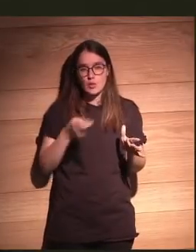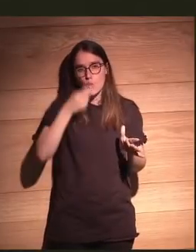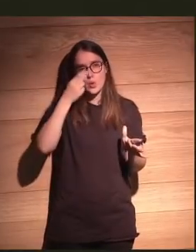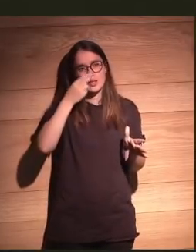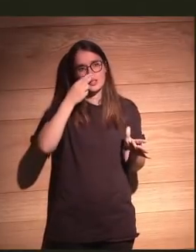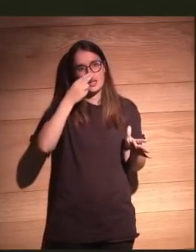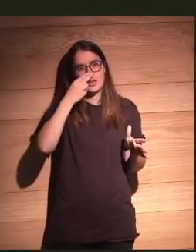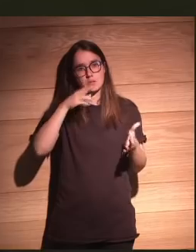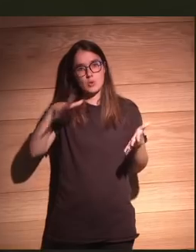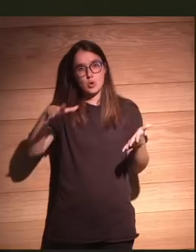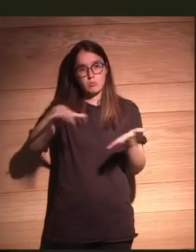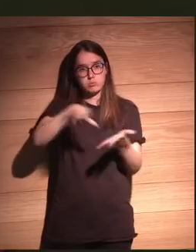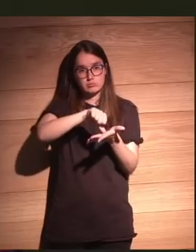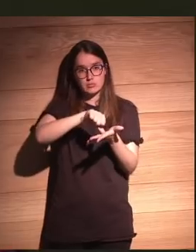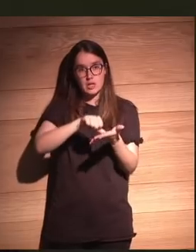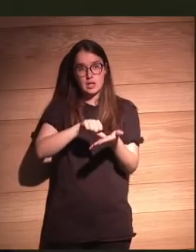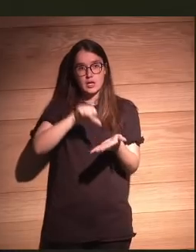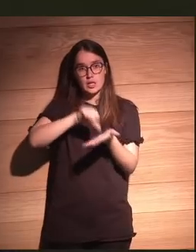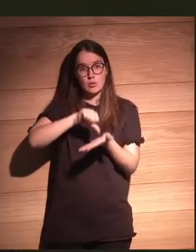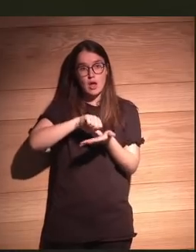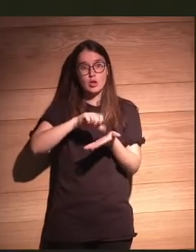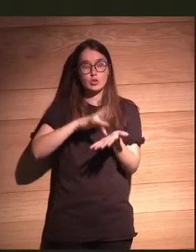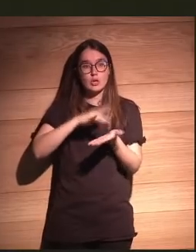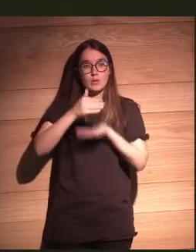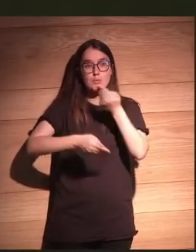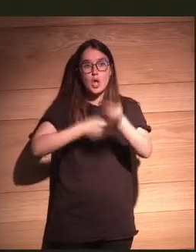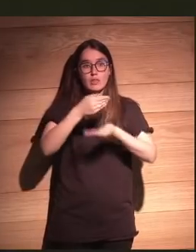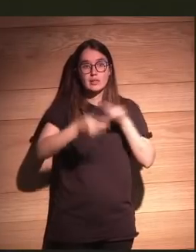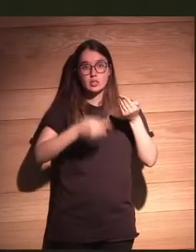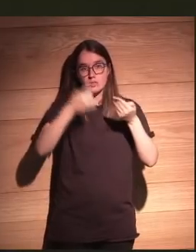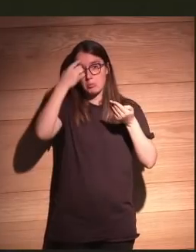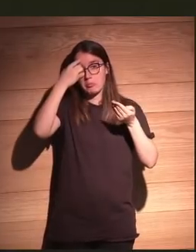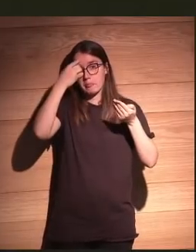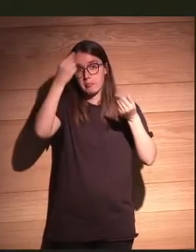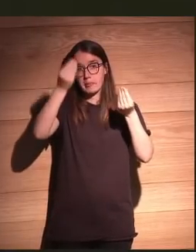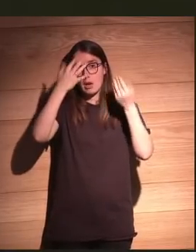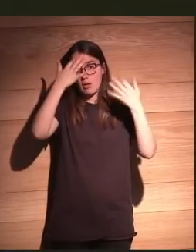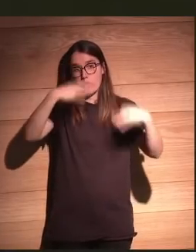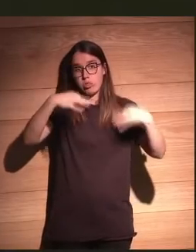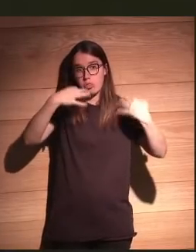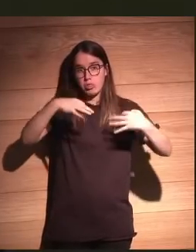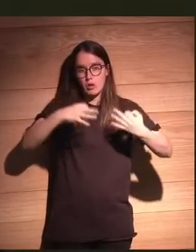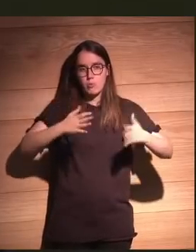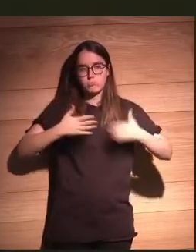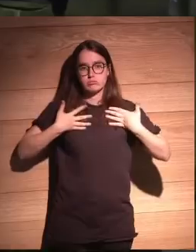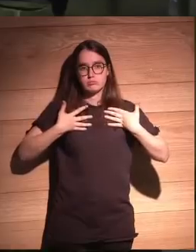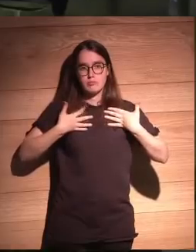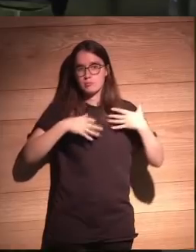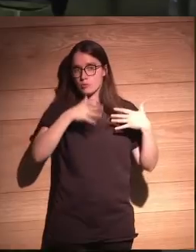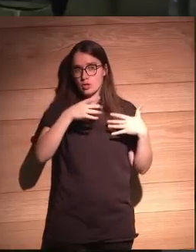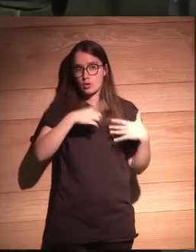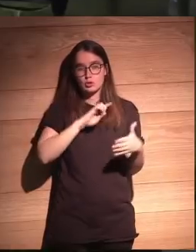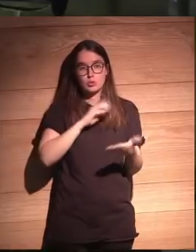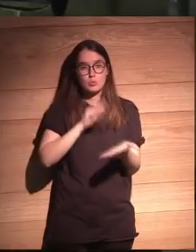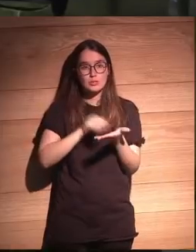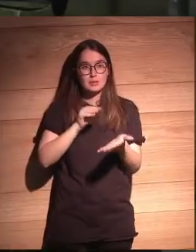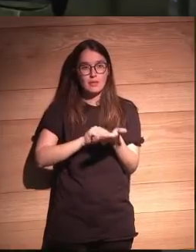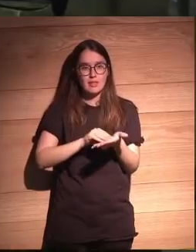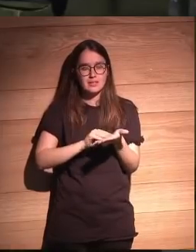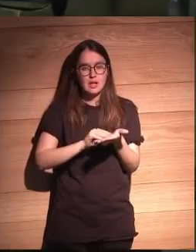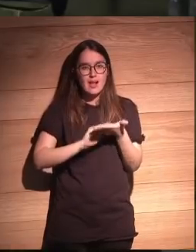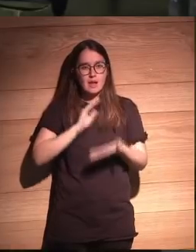por gentrificar la ciudad, o fueron procesos que nadie tenía en la cabeza o que nadie esperaba, porque no somos capaces muchas veces